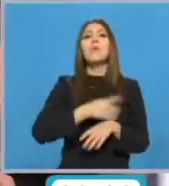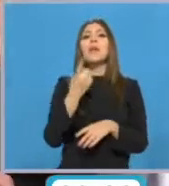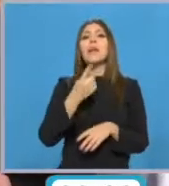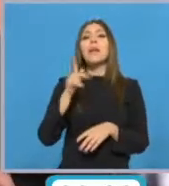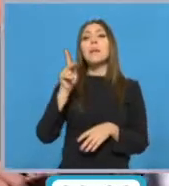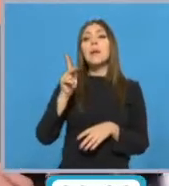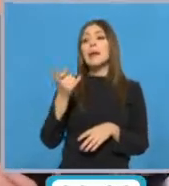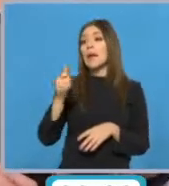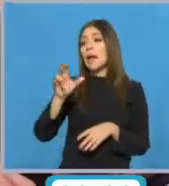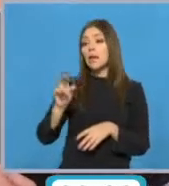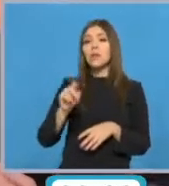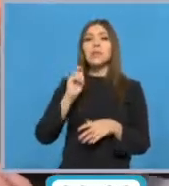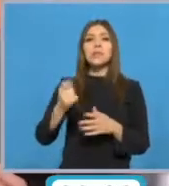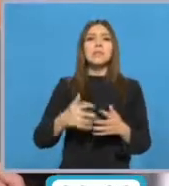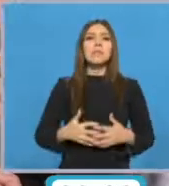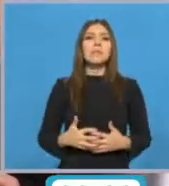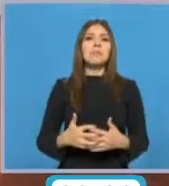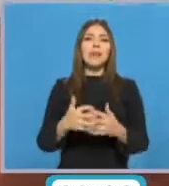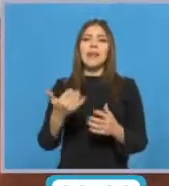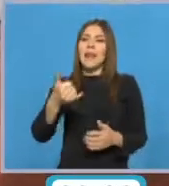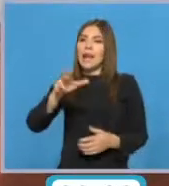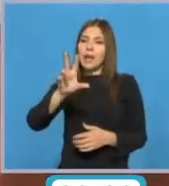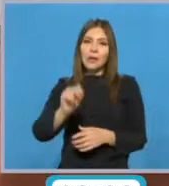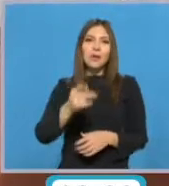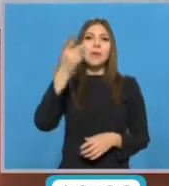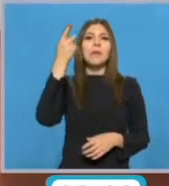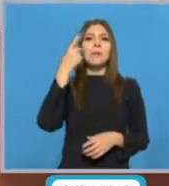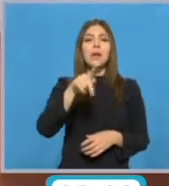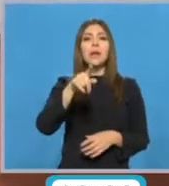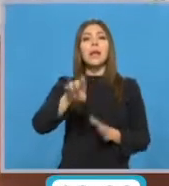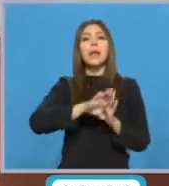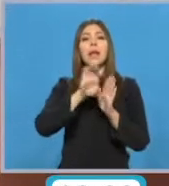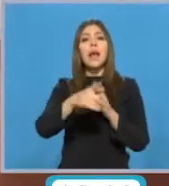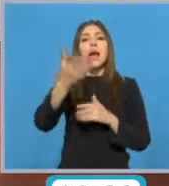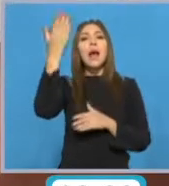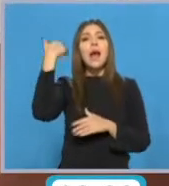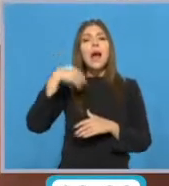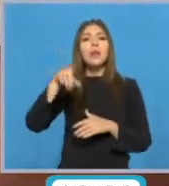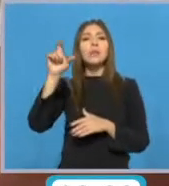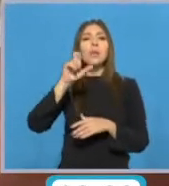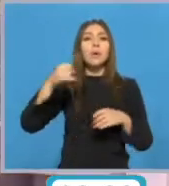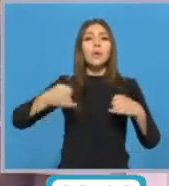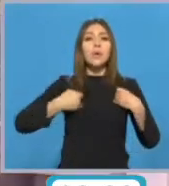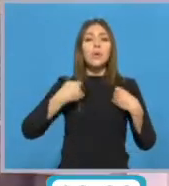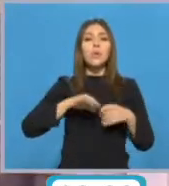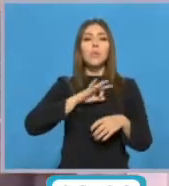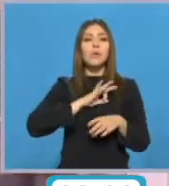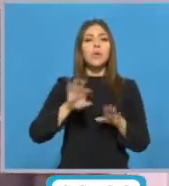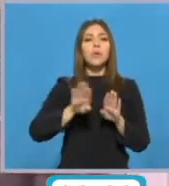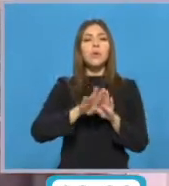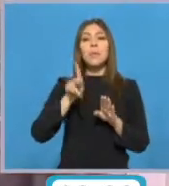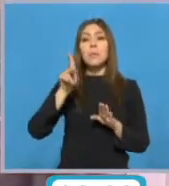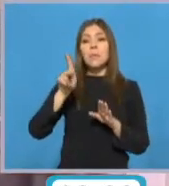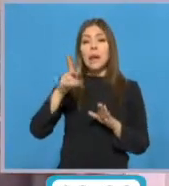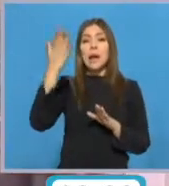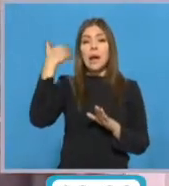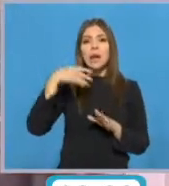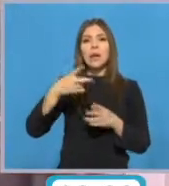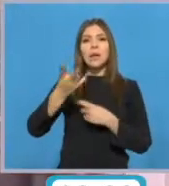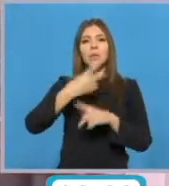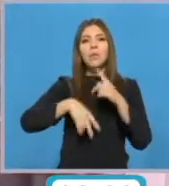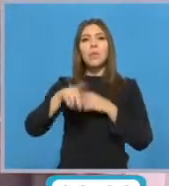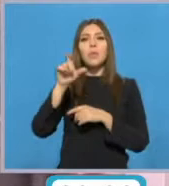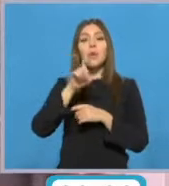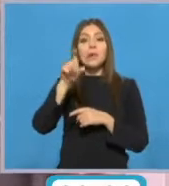necesidad es usar lubricantes, Ok. porque Ya puedes sé. perder esta capacidad lubricativa que tenías cuando ovulabas, cuando tenemos ya pérdida de